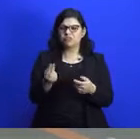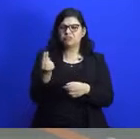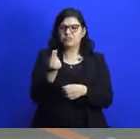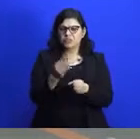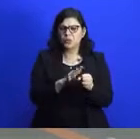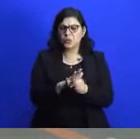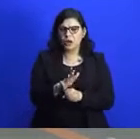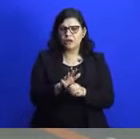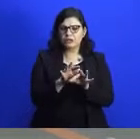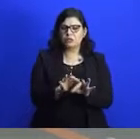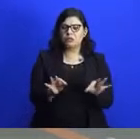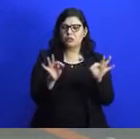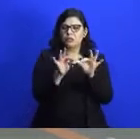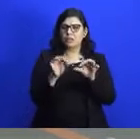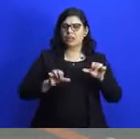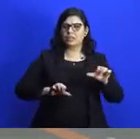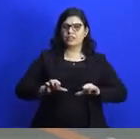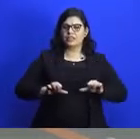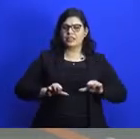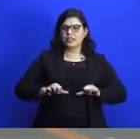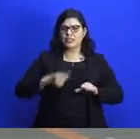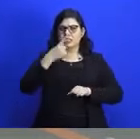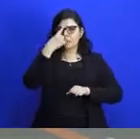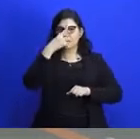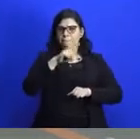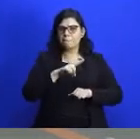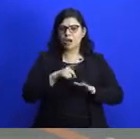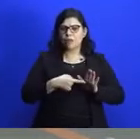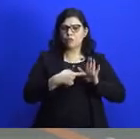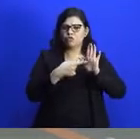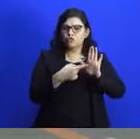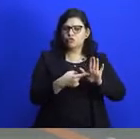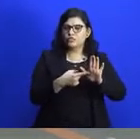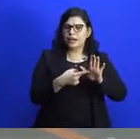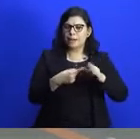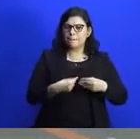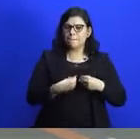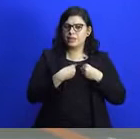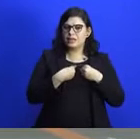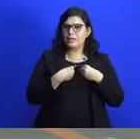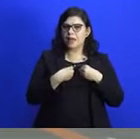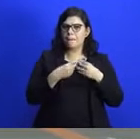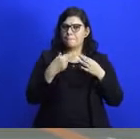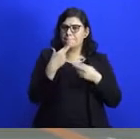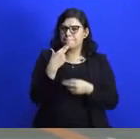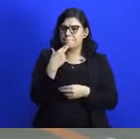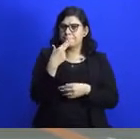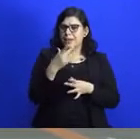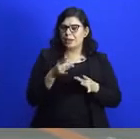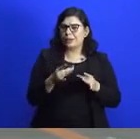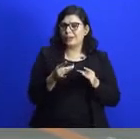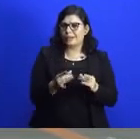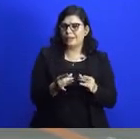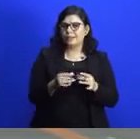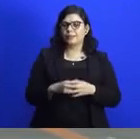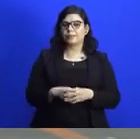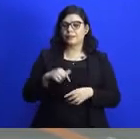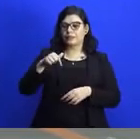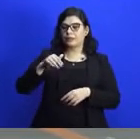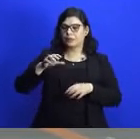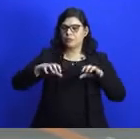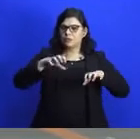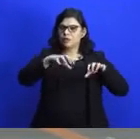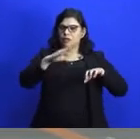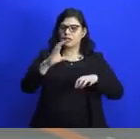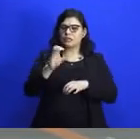con acciones que marquen la diferencia para mejorar la calidad de vida de las personas. En nuestros CEDIS hemos logrado una evolución